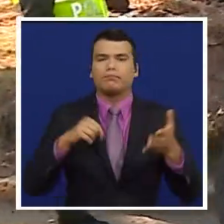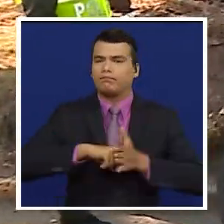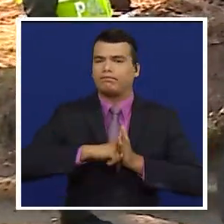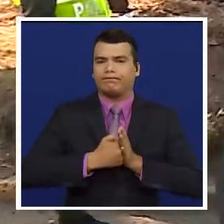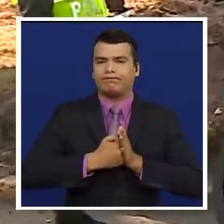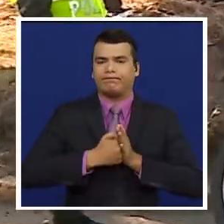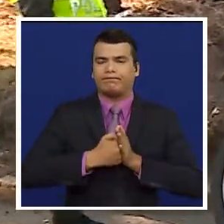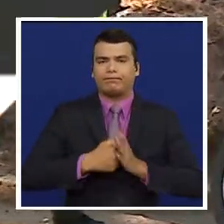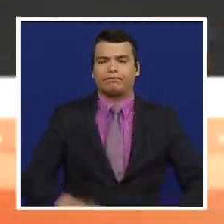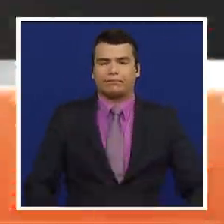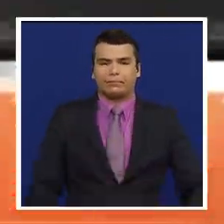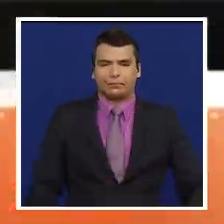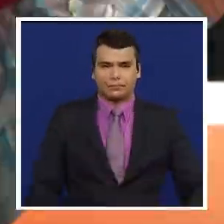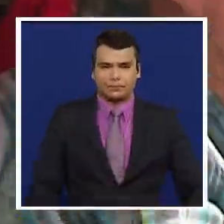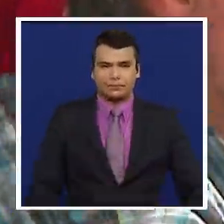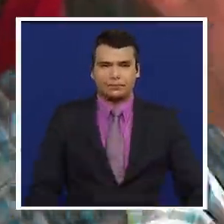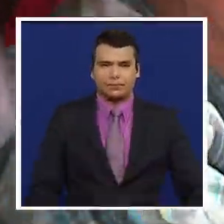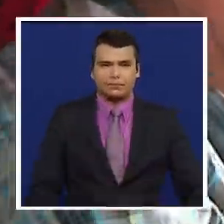suspendidas.